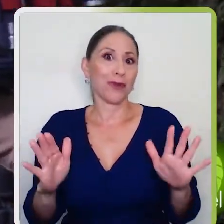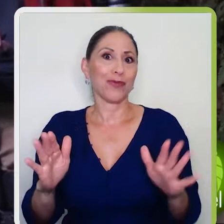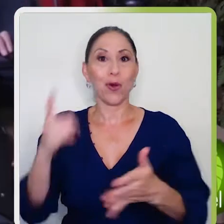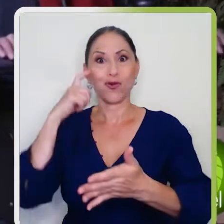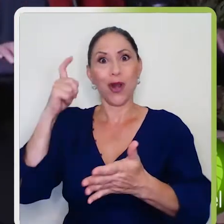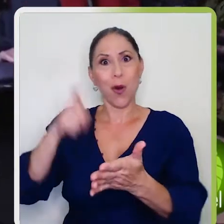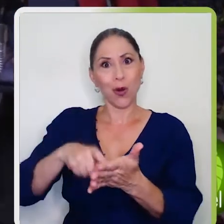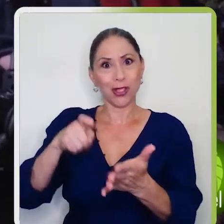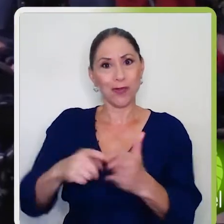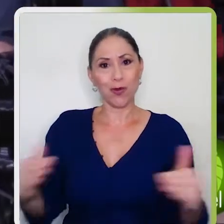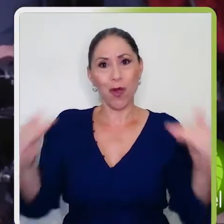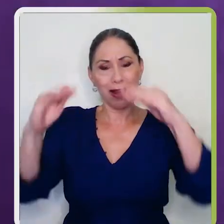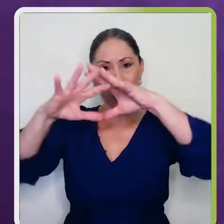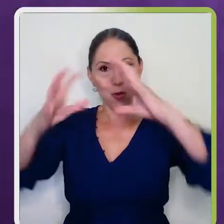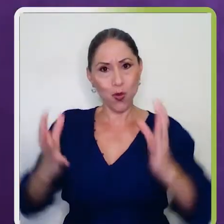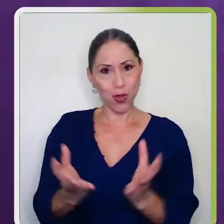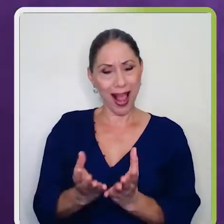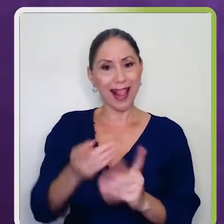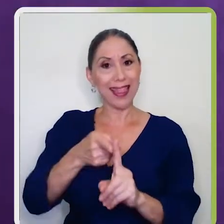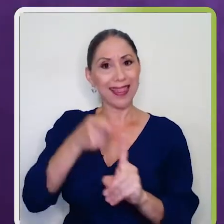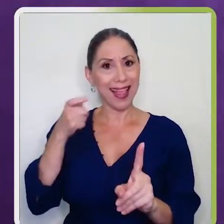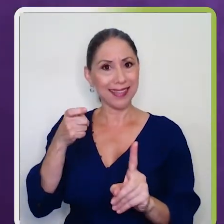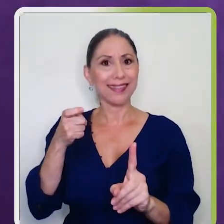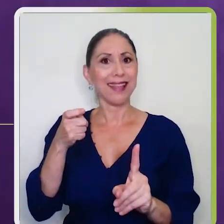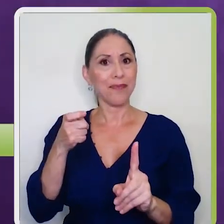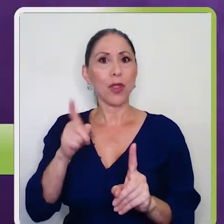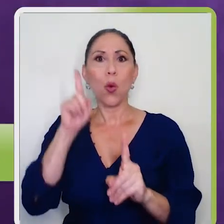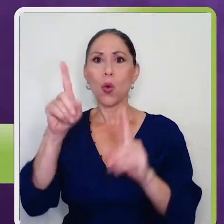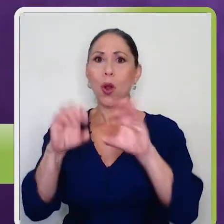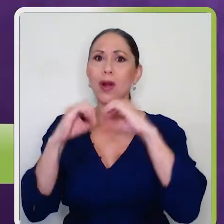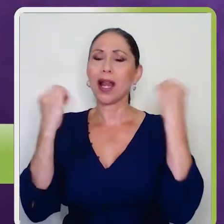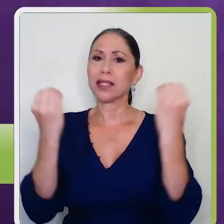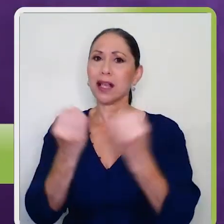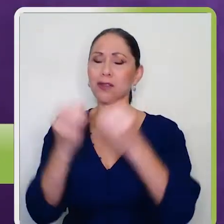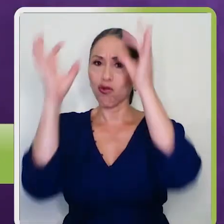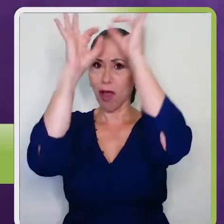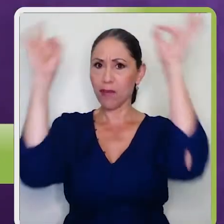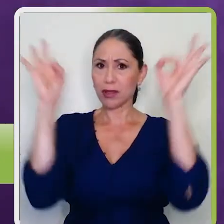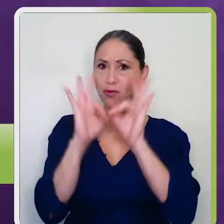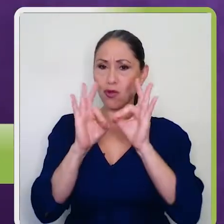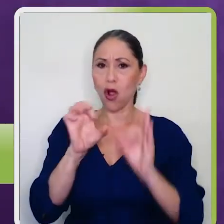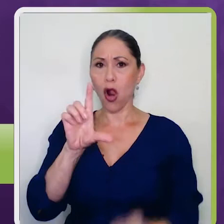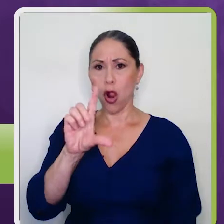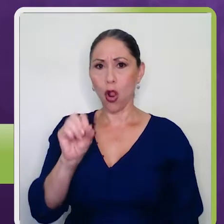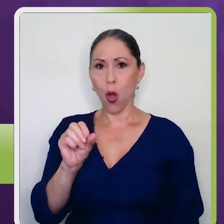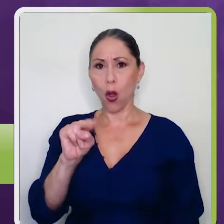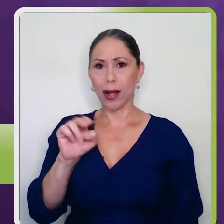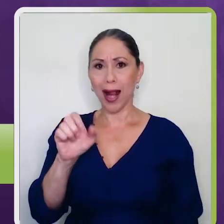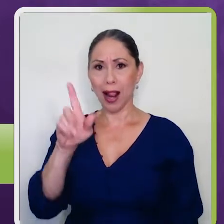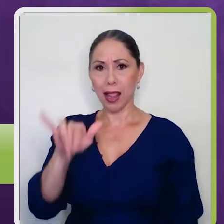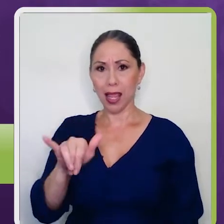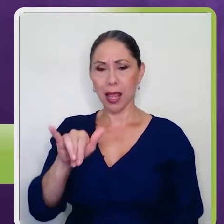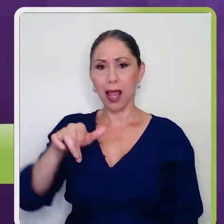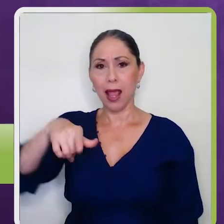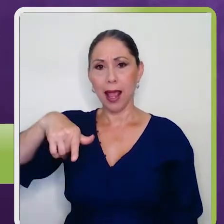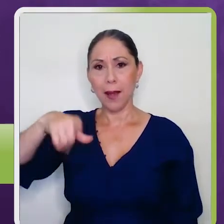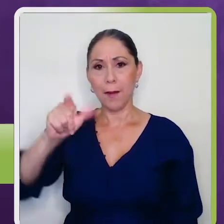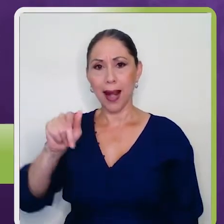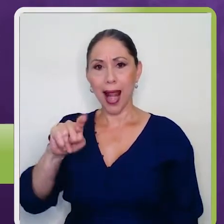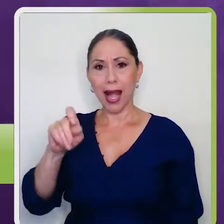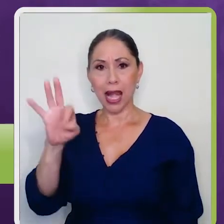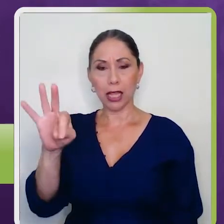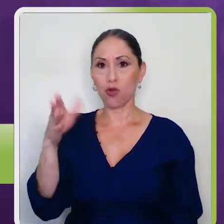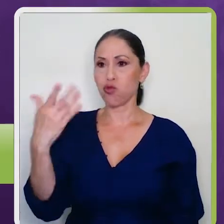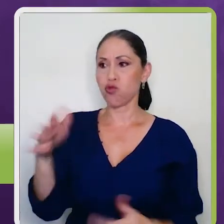este reconocimiento a nivel mundial de una organización tan prestigiosa como Lonely Planet, pues es